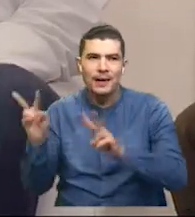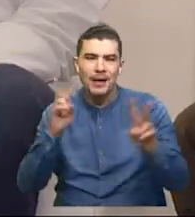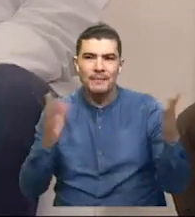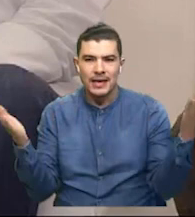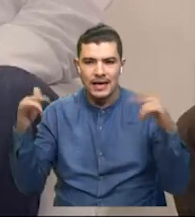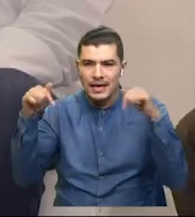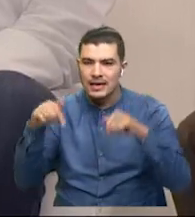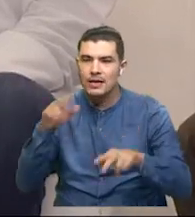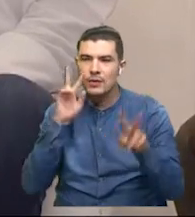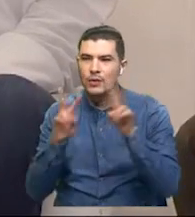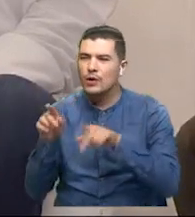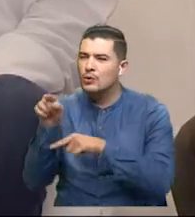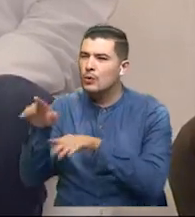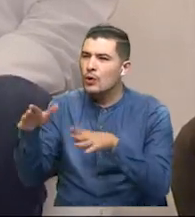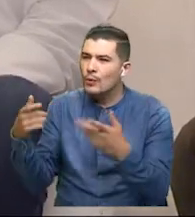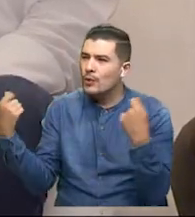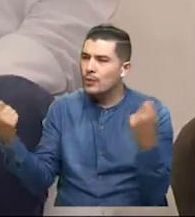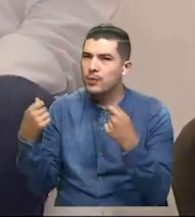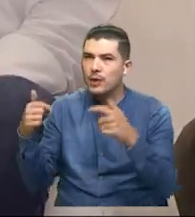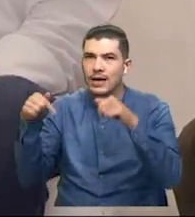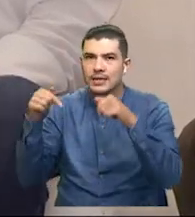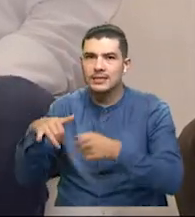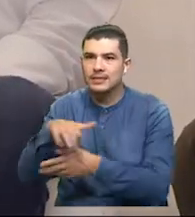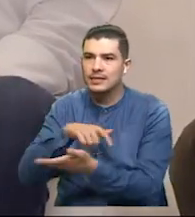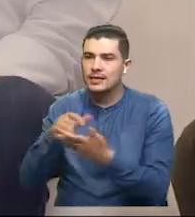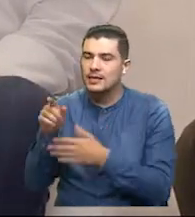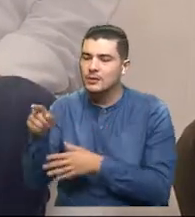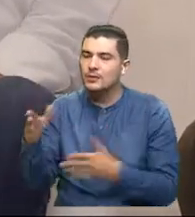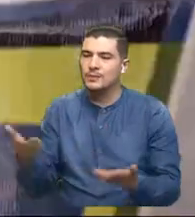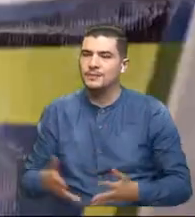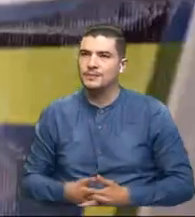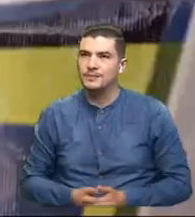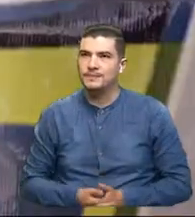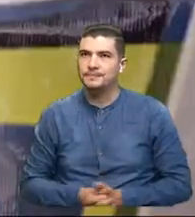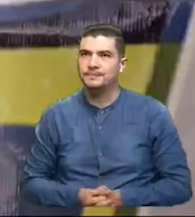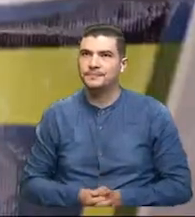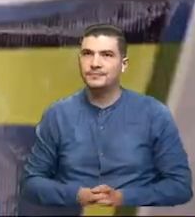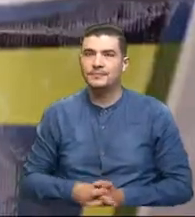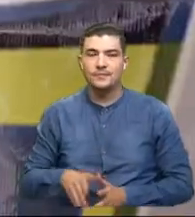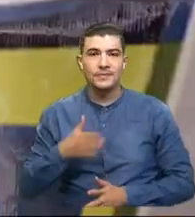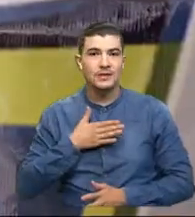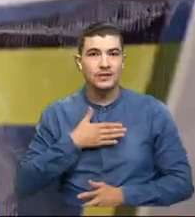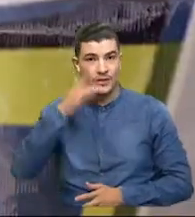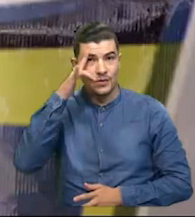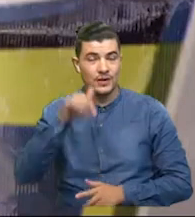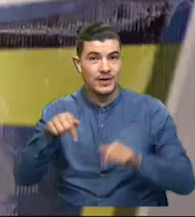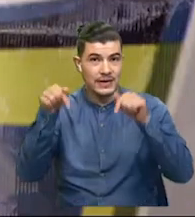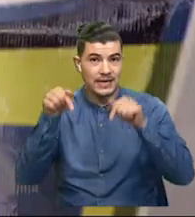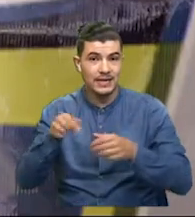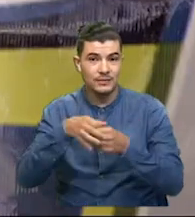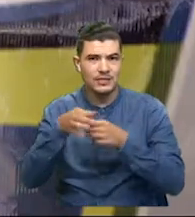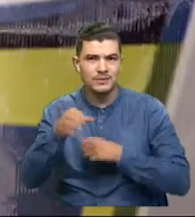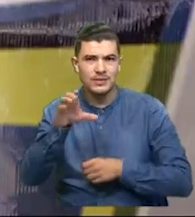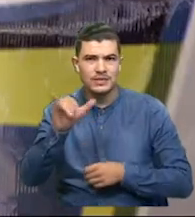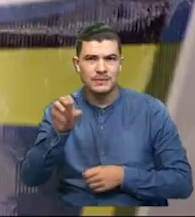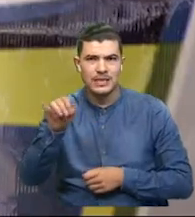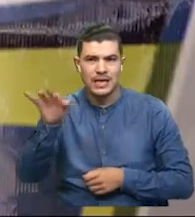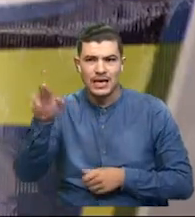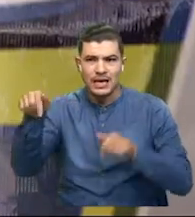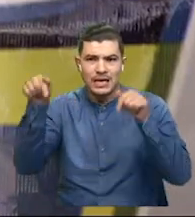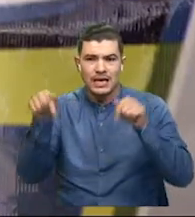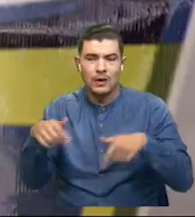por Santander, cómo lo forja en materia de competitividad? Bueno, yo creo que esta provincia ha sido